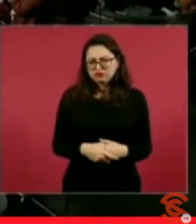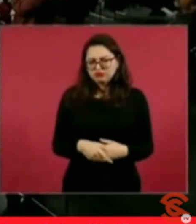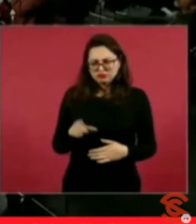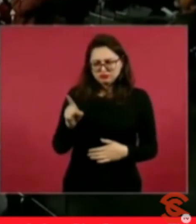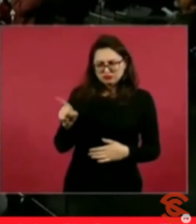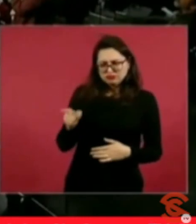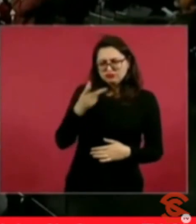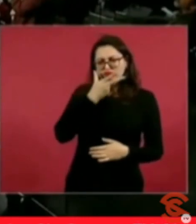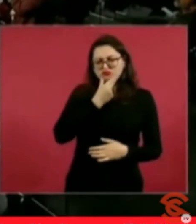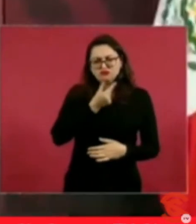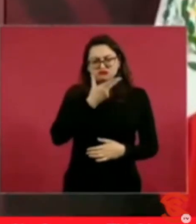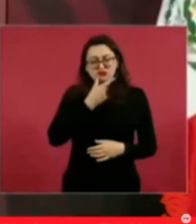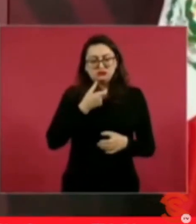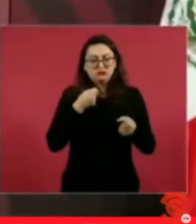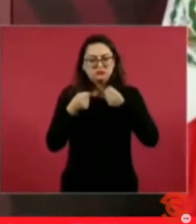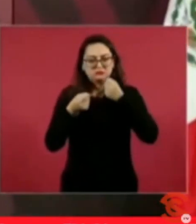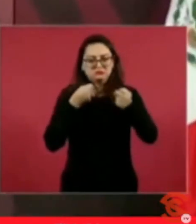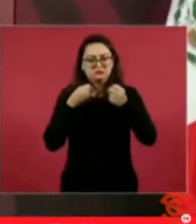de repente